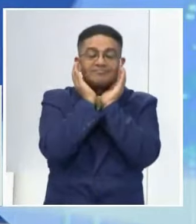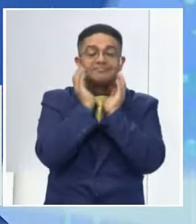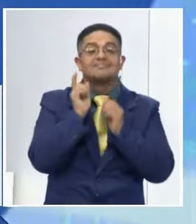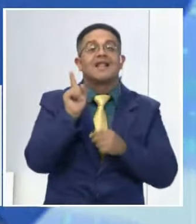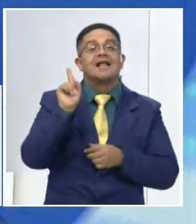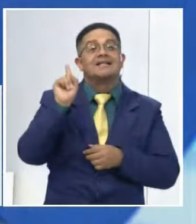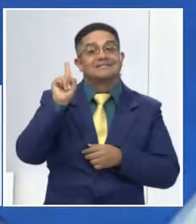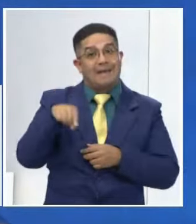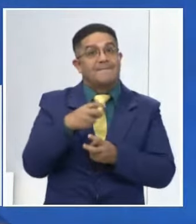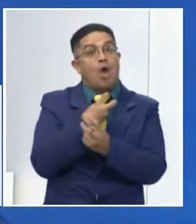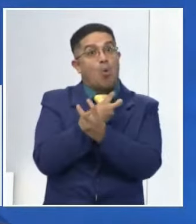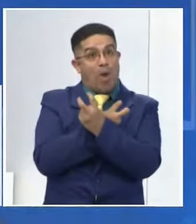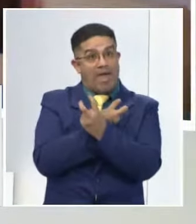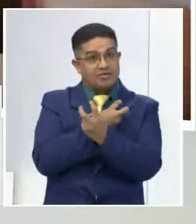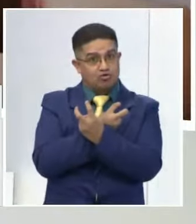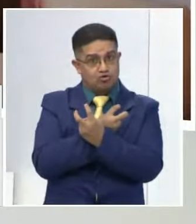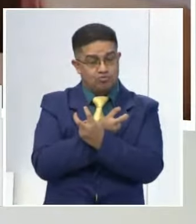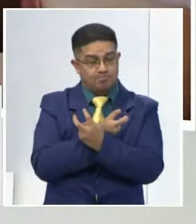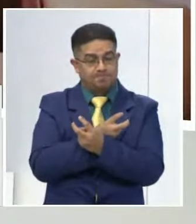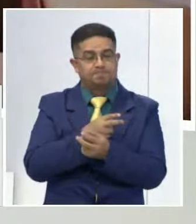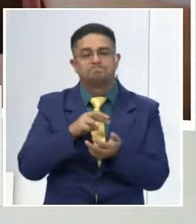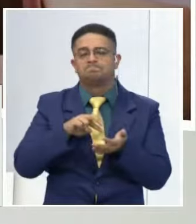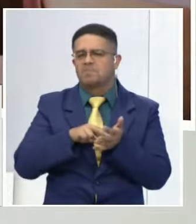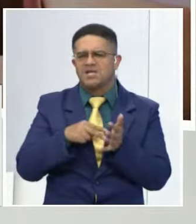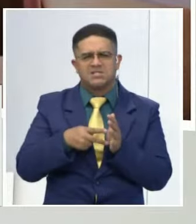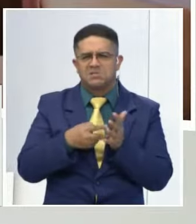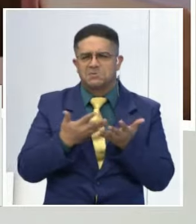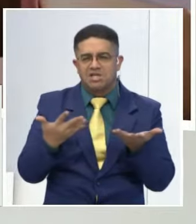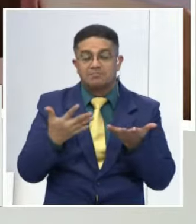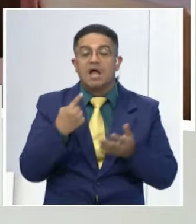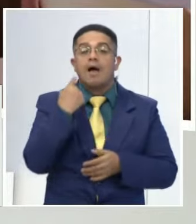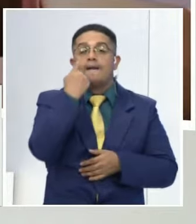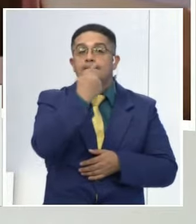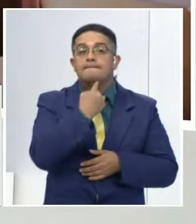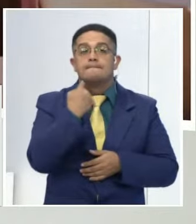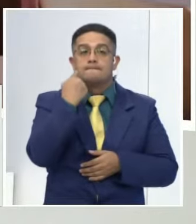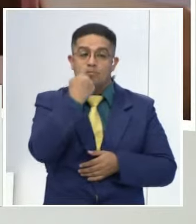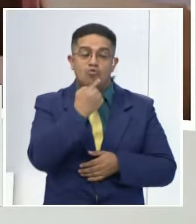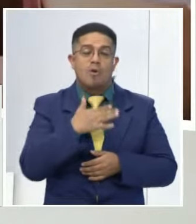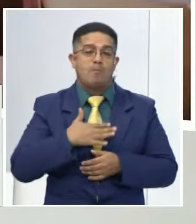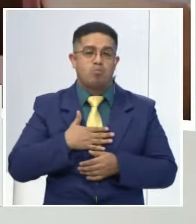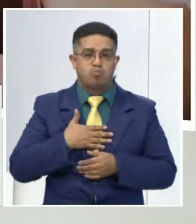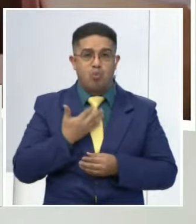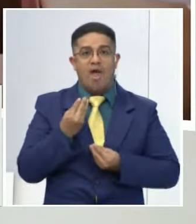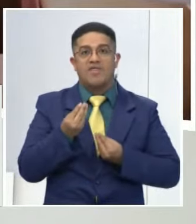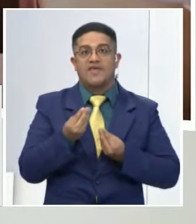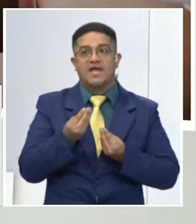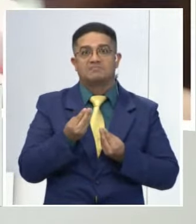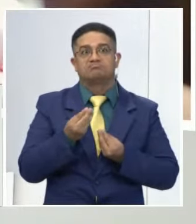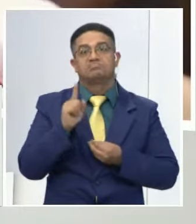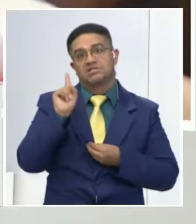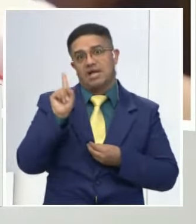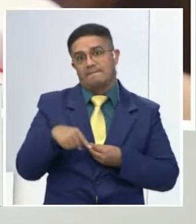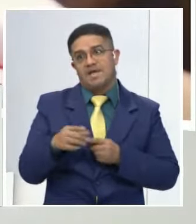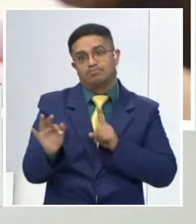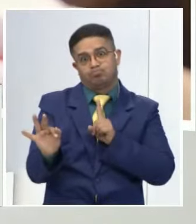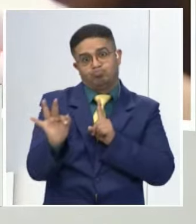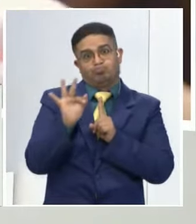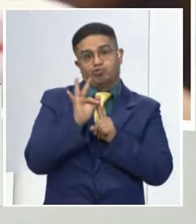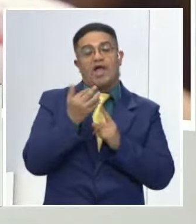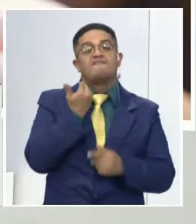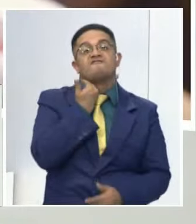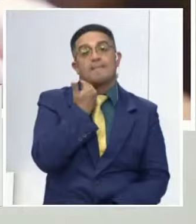tejido óseo, ¿no? Y eso quiere decir que la cavidad bucal puede darse el lujo de desarrollar cualquier patología que derive de estos